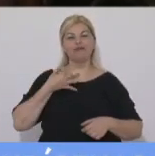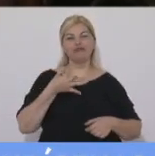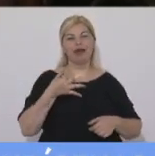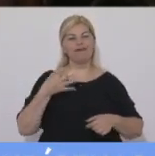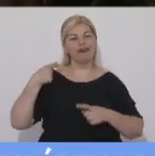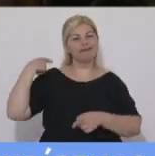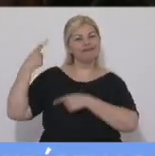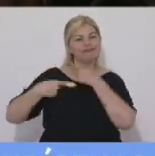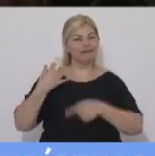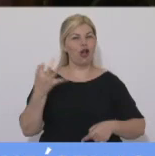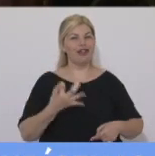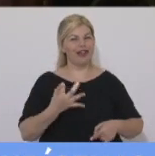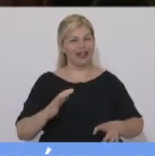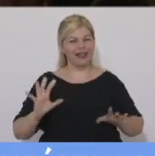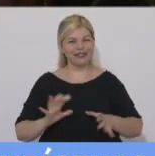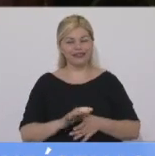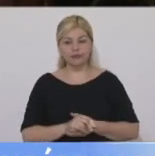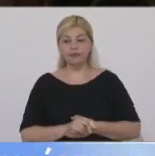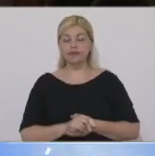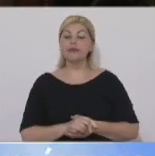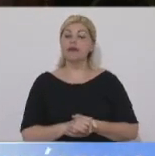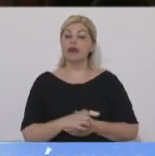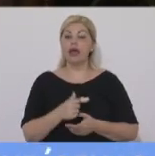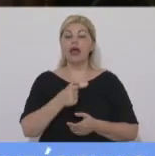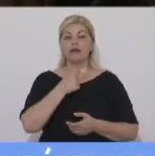Yo quiero expresar en esta oportunidad